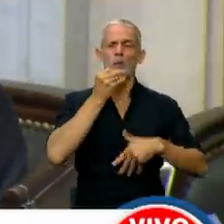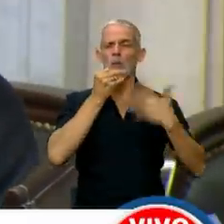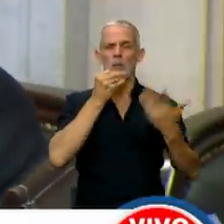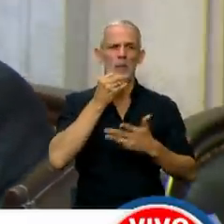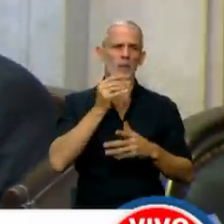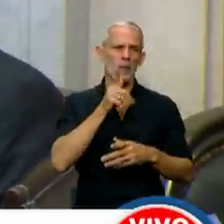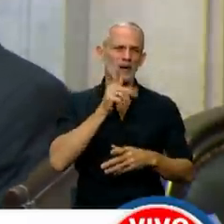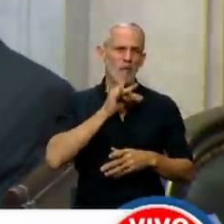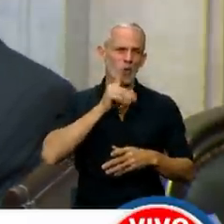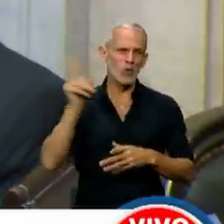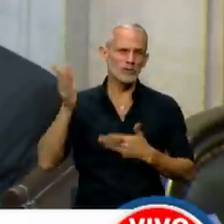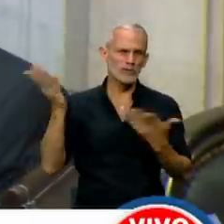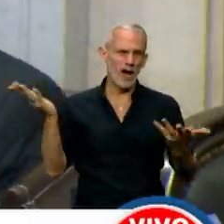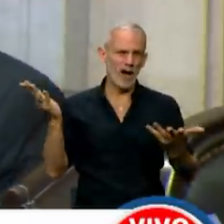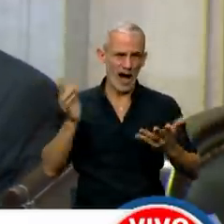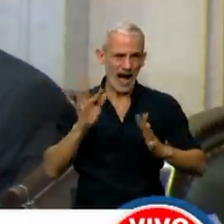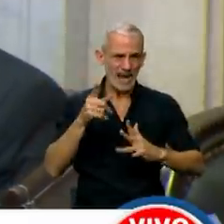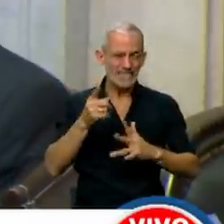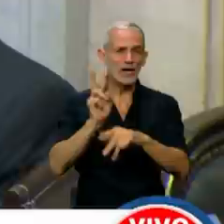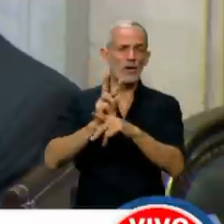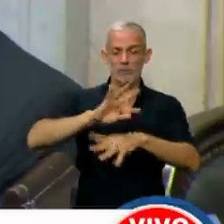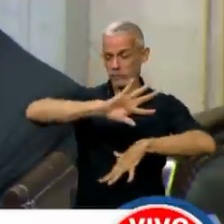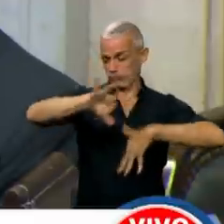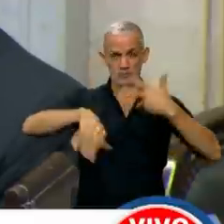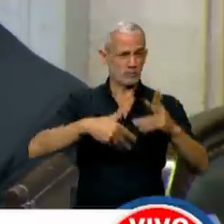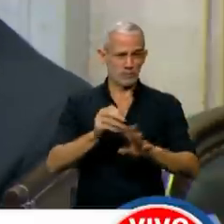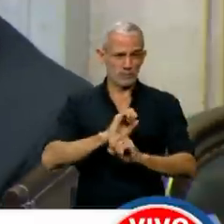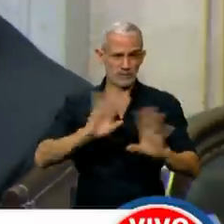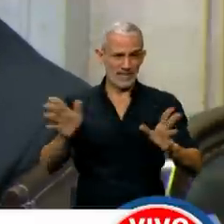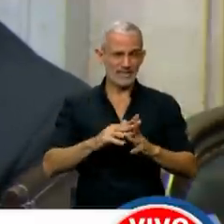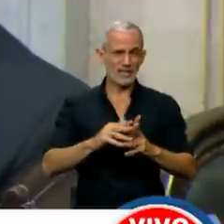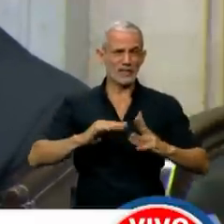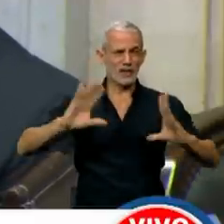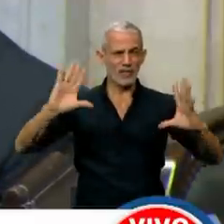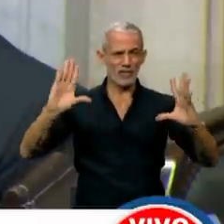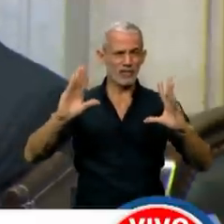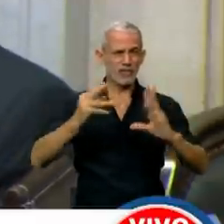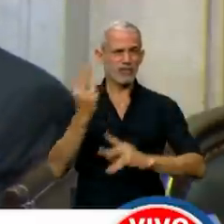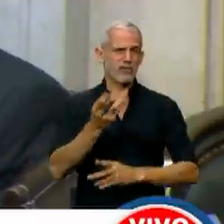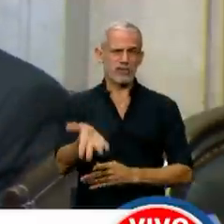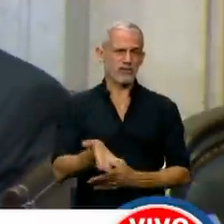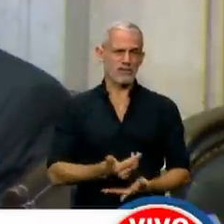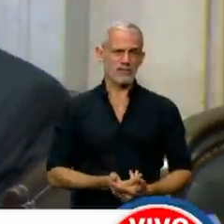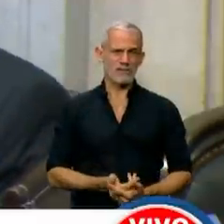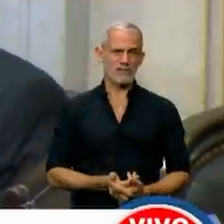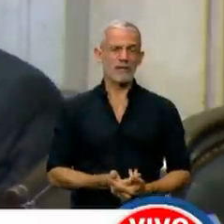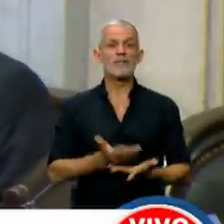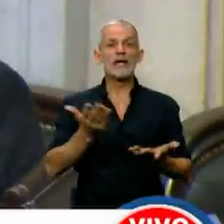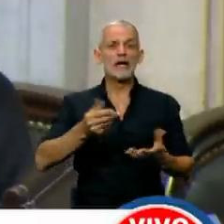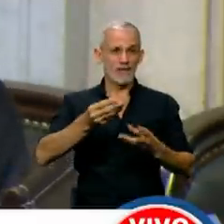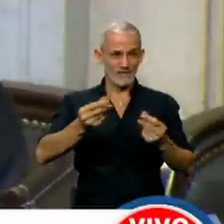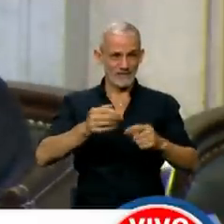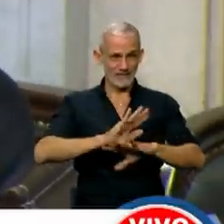soviética no sólo quedamos al desastre sino que vamos a la decadencia absoluta para